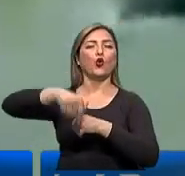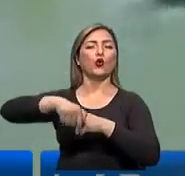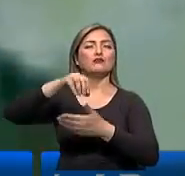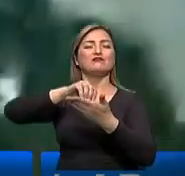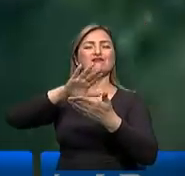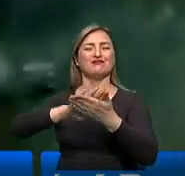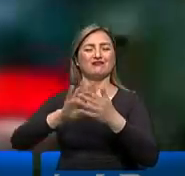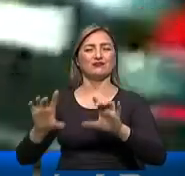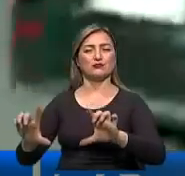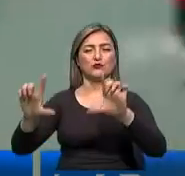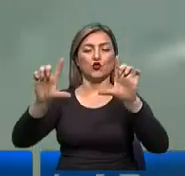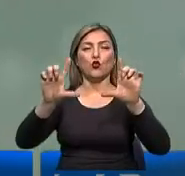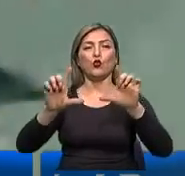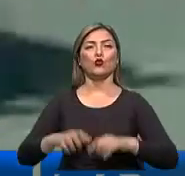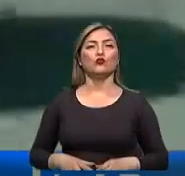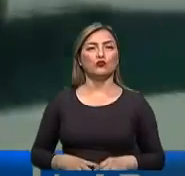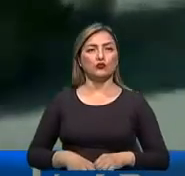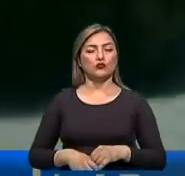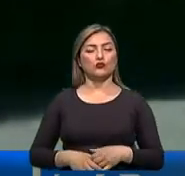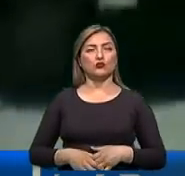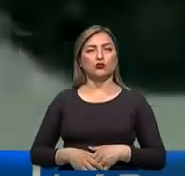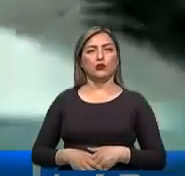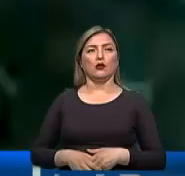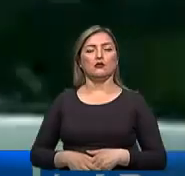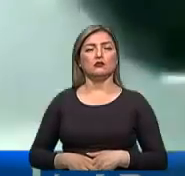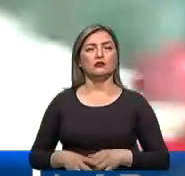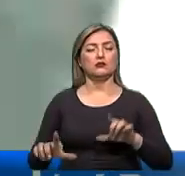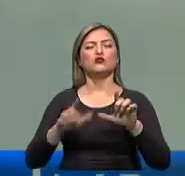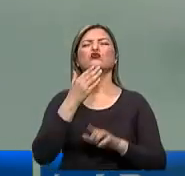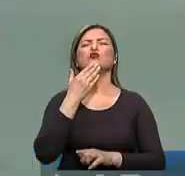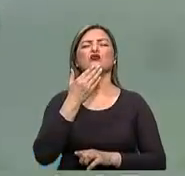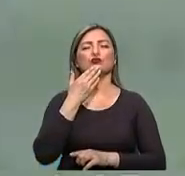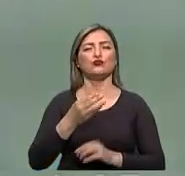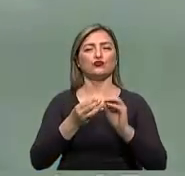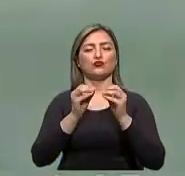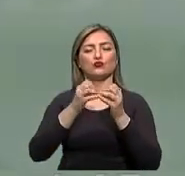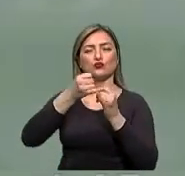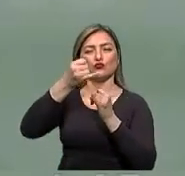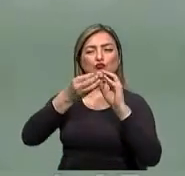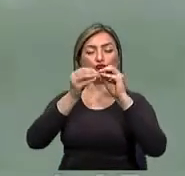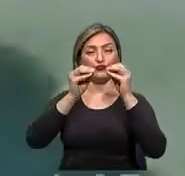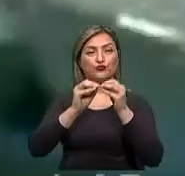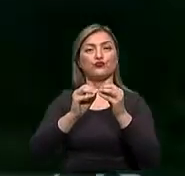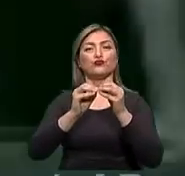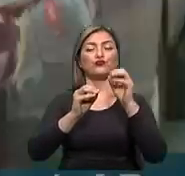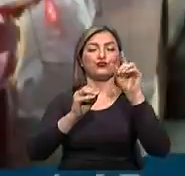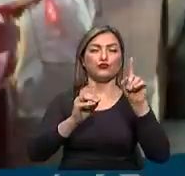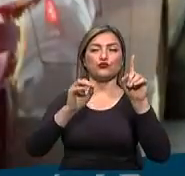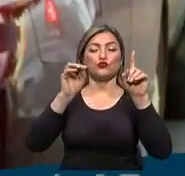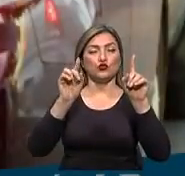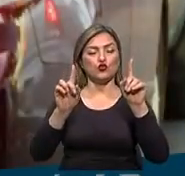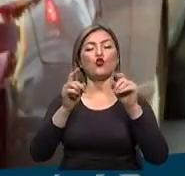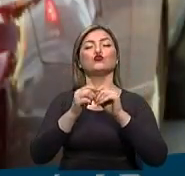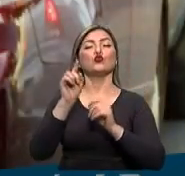nueva medida de pico y placa. ¿Cómo queda esta medida? Pues los vehículos cuyo último dígito de su placa culminan en 1 y 2 no